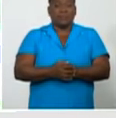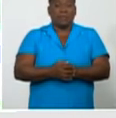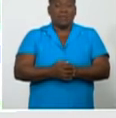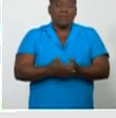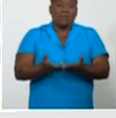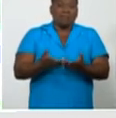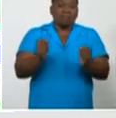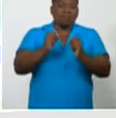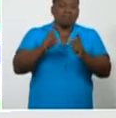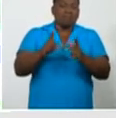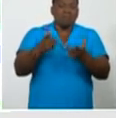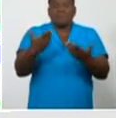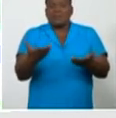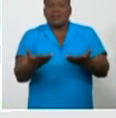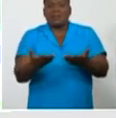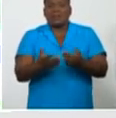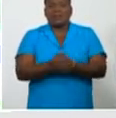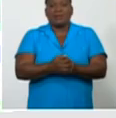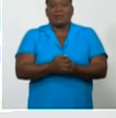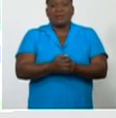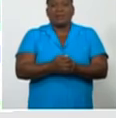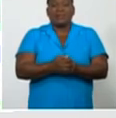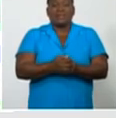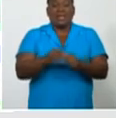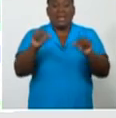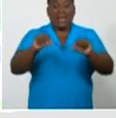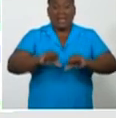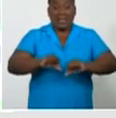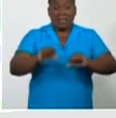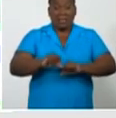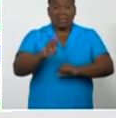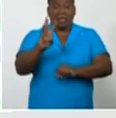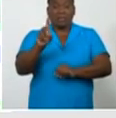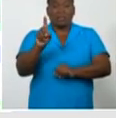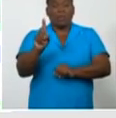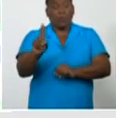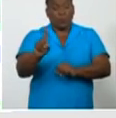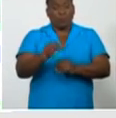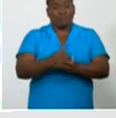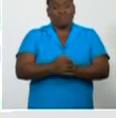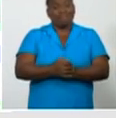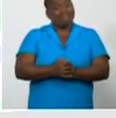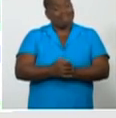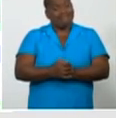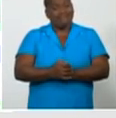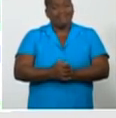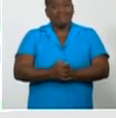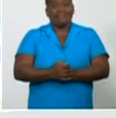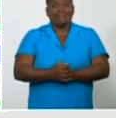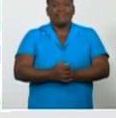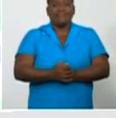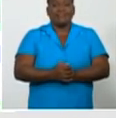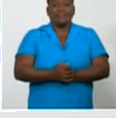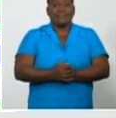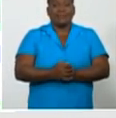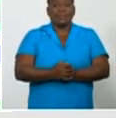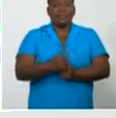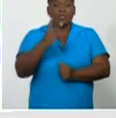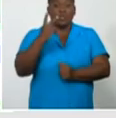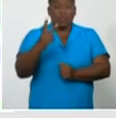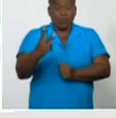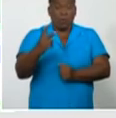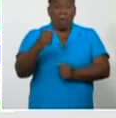llamativo, un número elevado de críticos, 31 en el día de ayer, incluso 2 más que el día